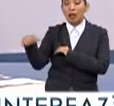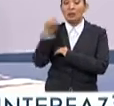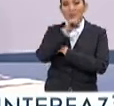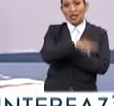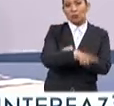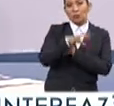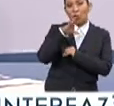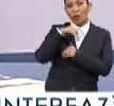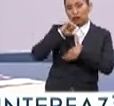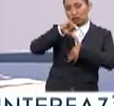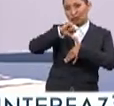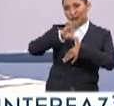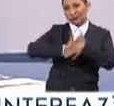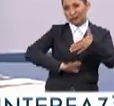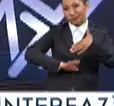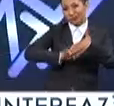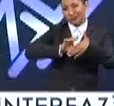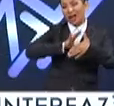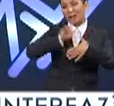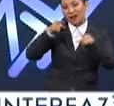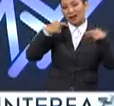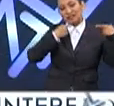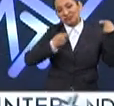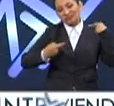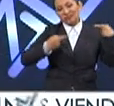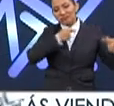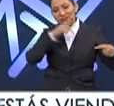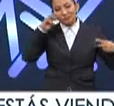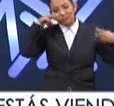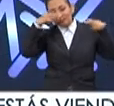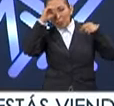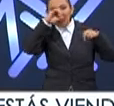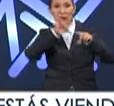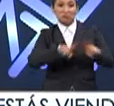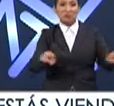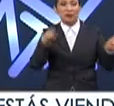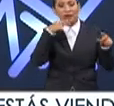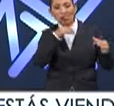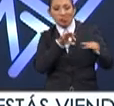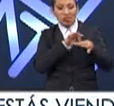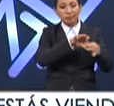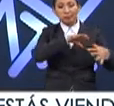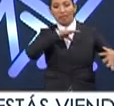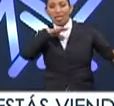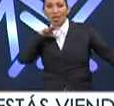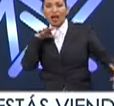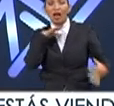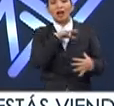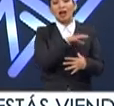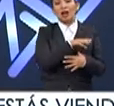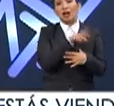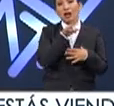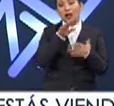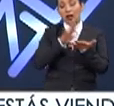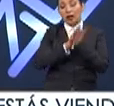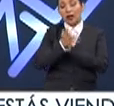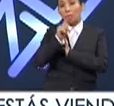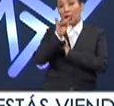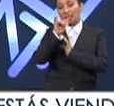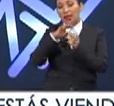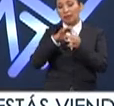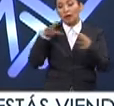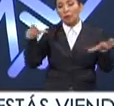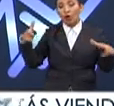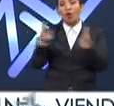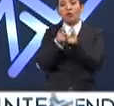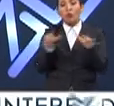propio conosur o sea ya había diferencias de visión de las cosas se funda la revista vuelta con un equipo